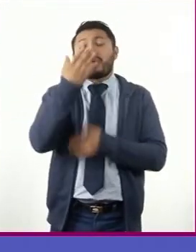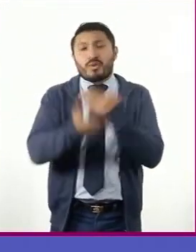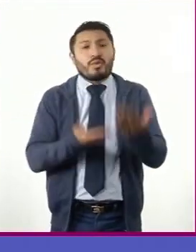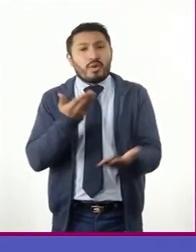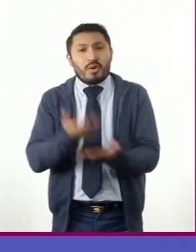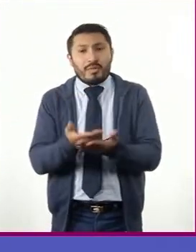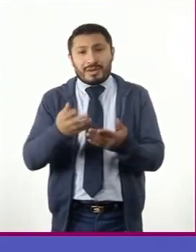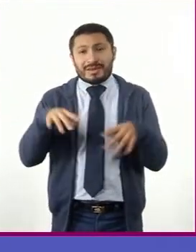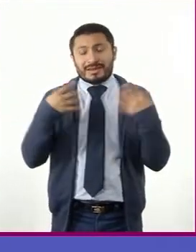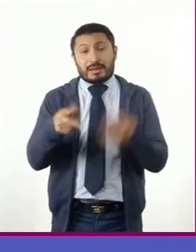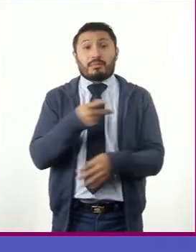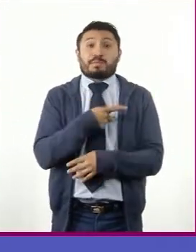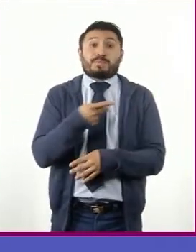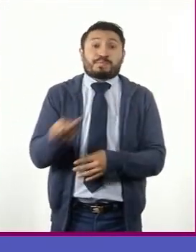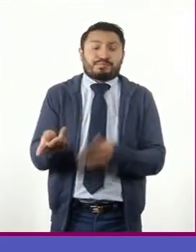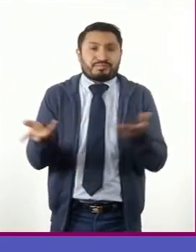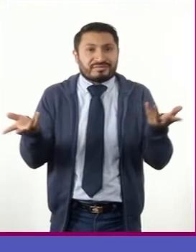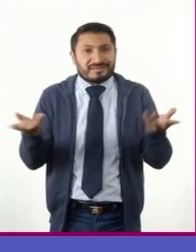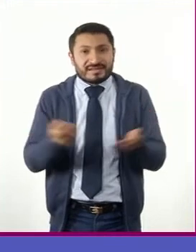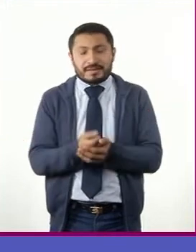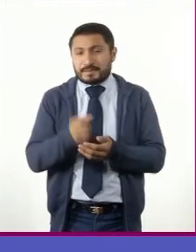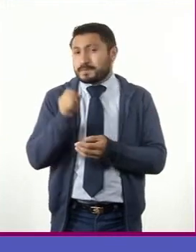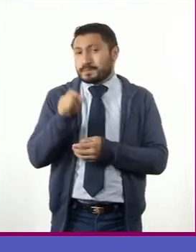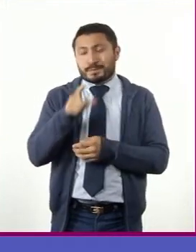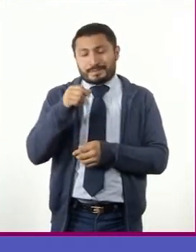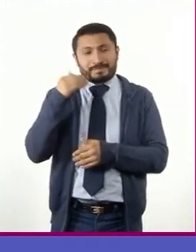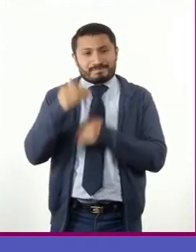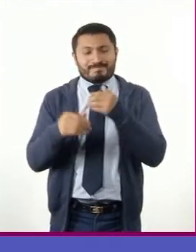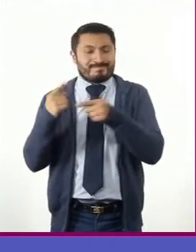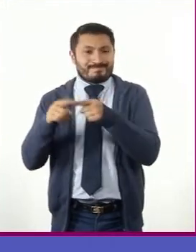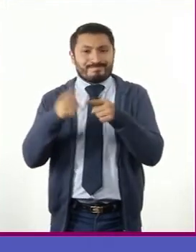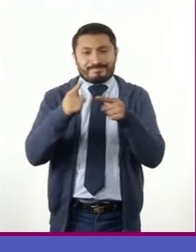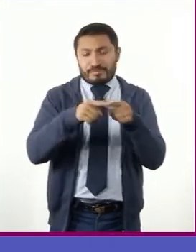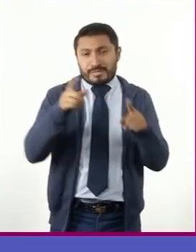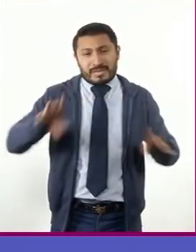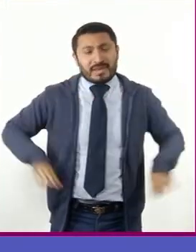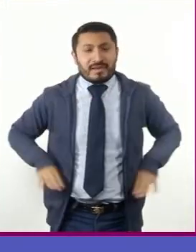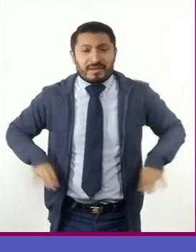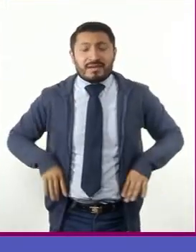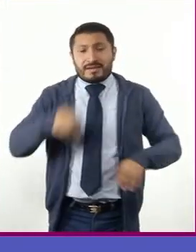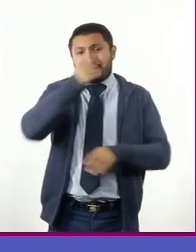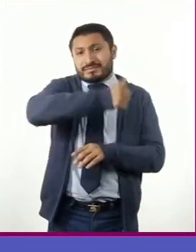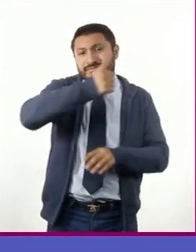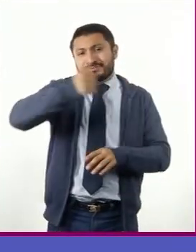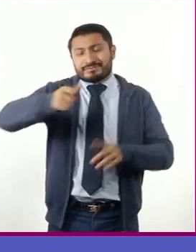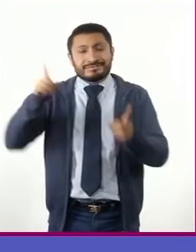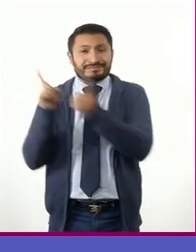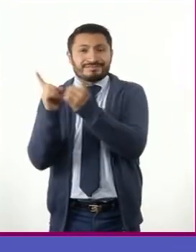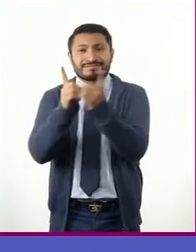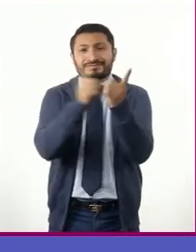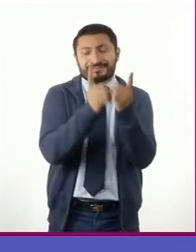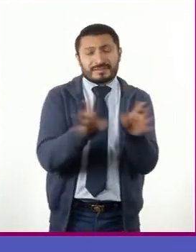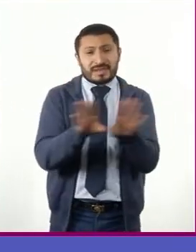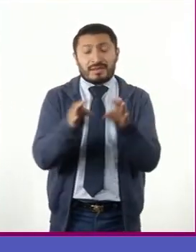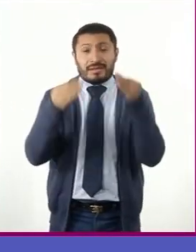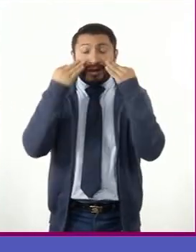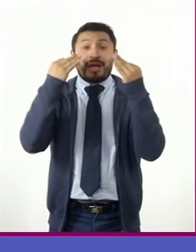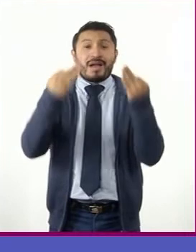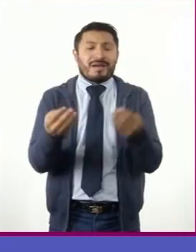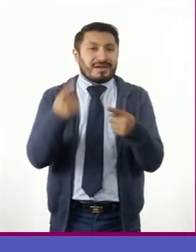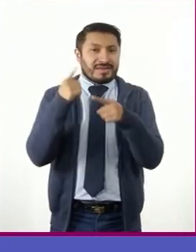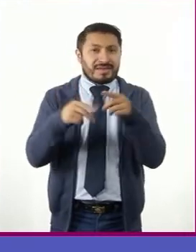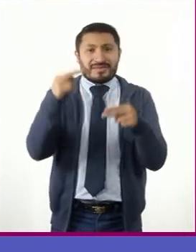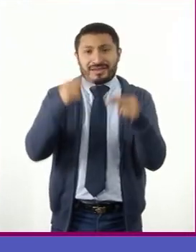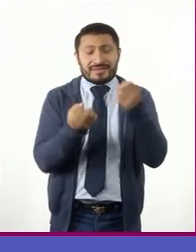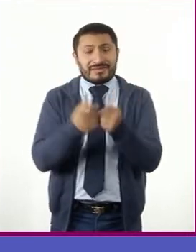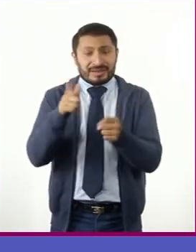resulta ser bastante pobre, y así de diferentes personajes que nos van reflejando diferentes grupos